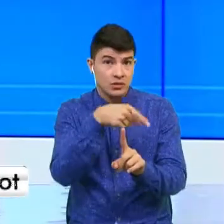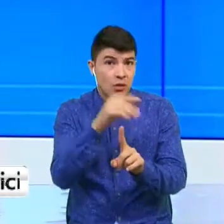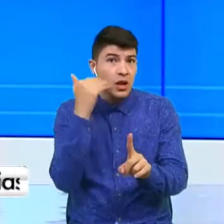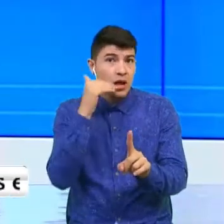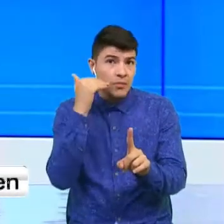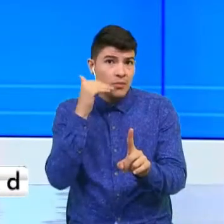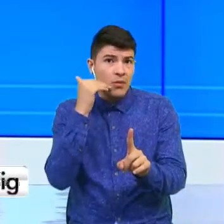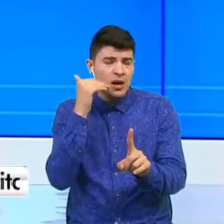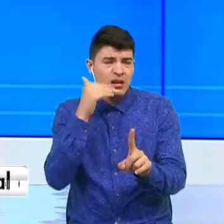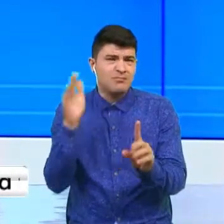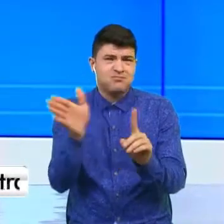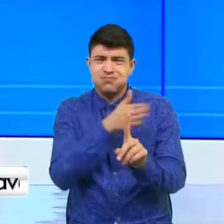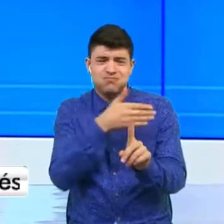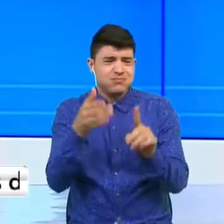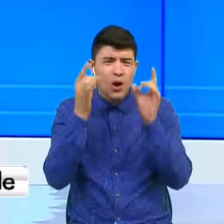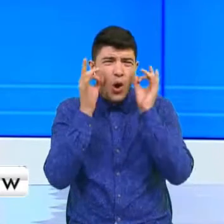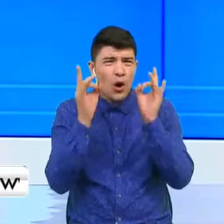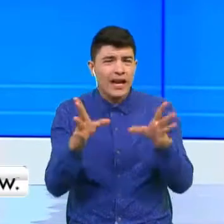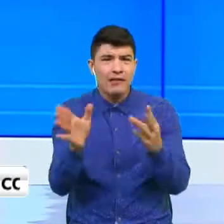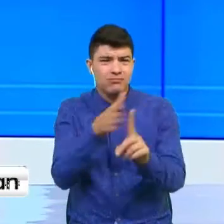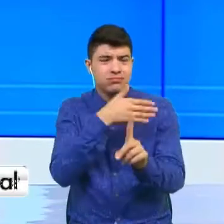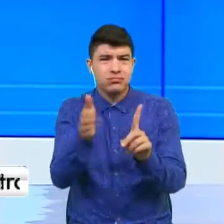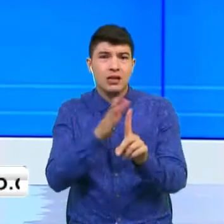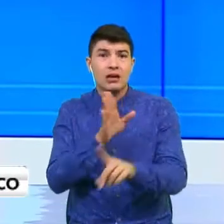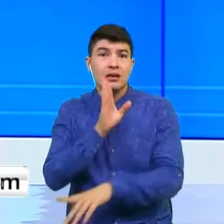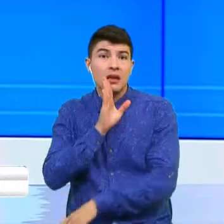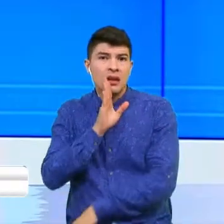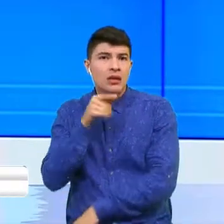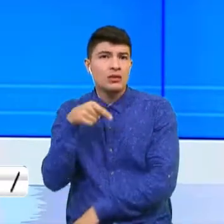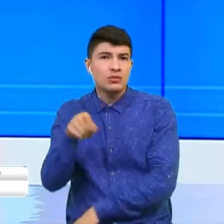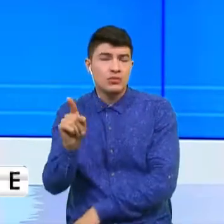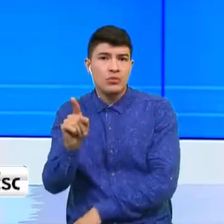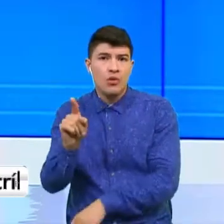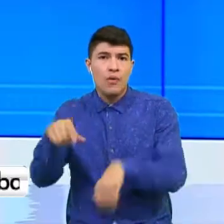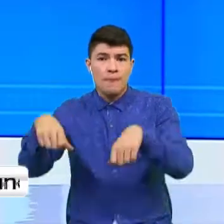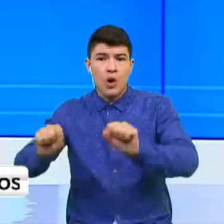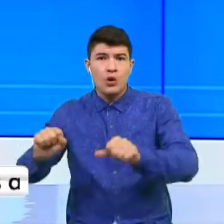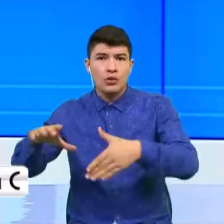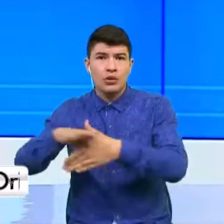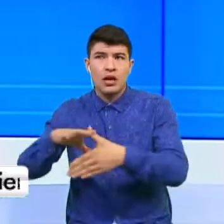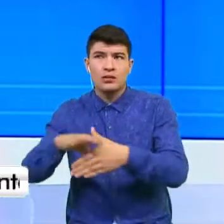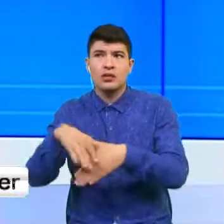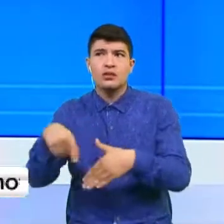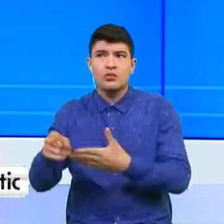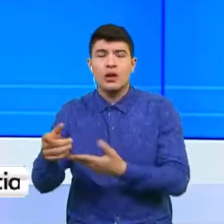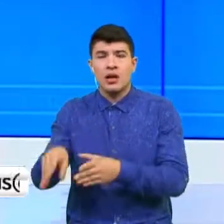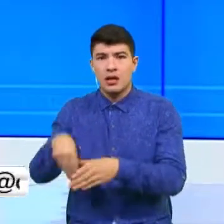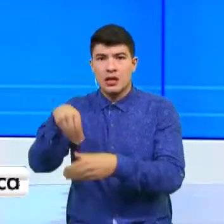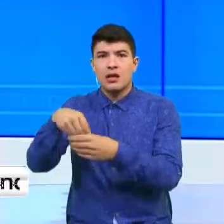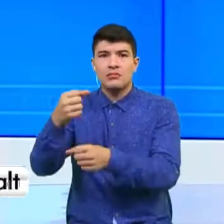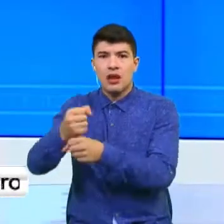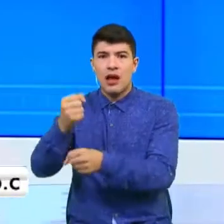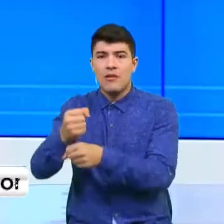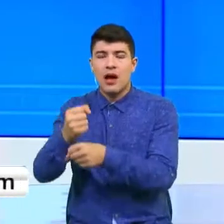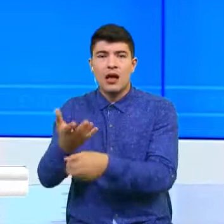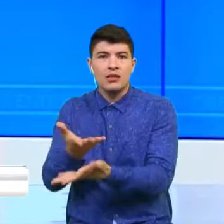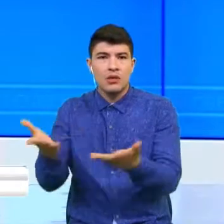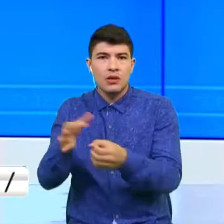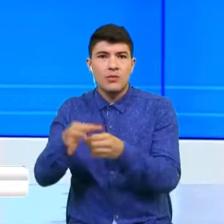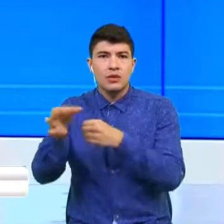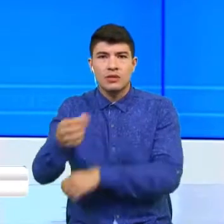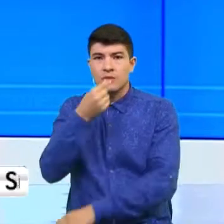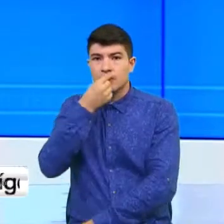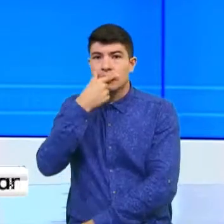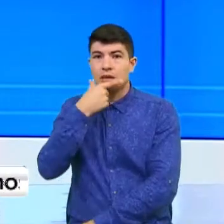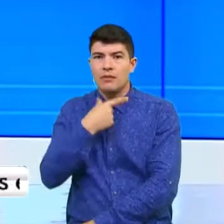fue víctima de una brutal golpiza por parte de, al parecer, un mototaxista que funcionaba o que trabajaba en el municipio de San Vicente de